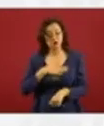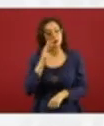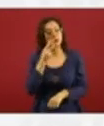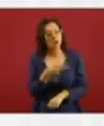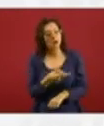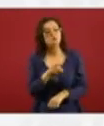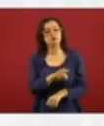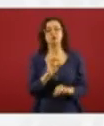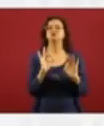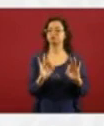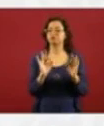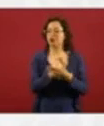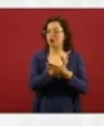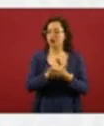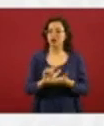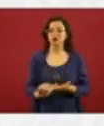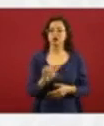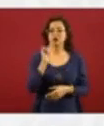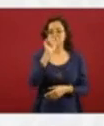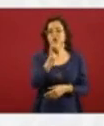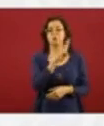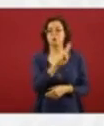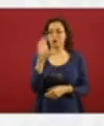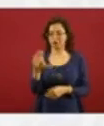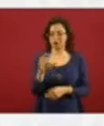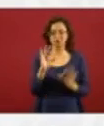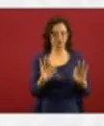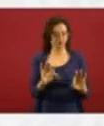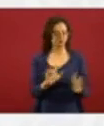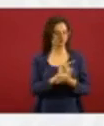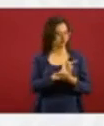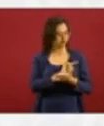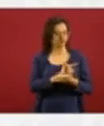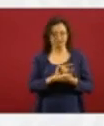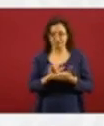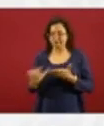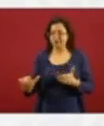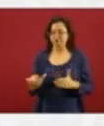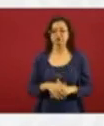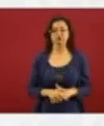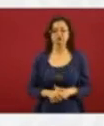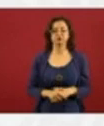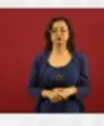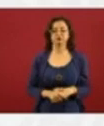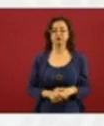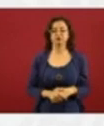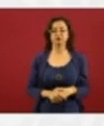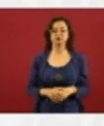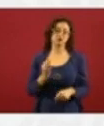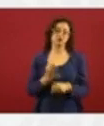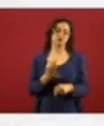limpio uno de Chevron en Tecate, Baja California. Perfectas condiciones este baño, ahora que andan